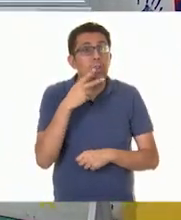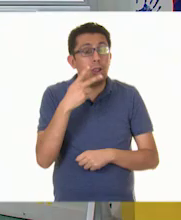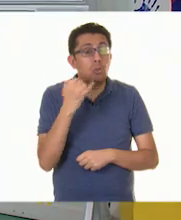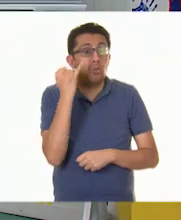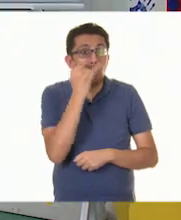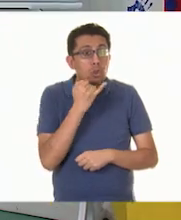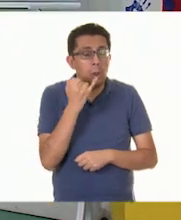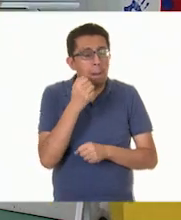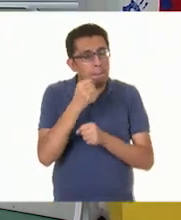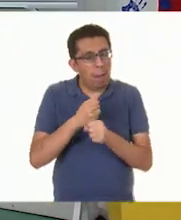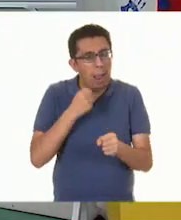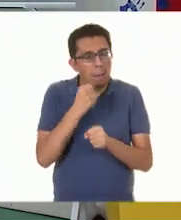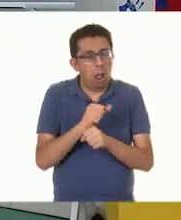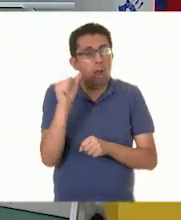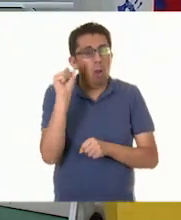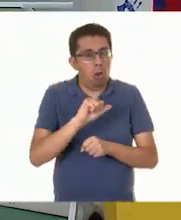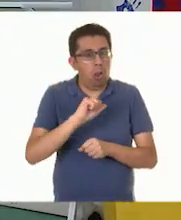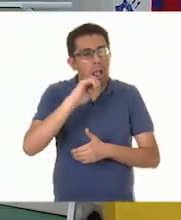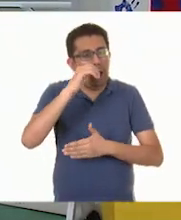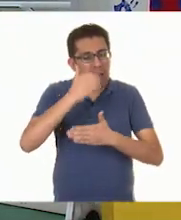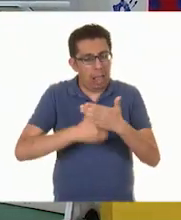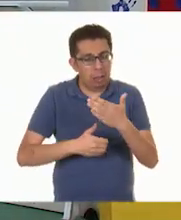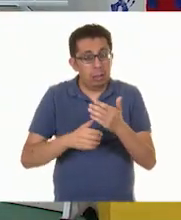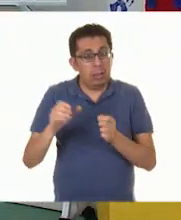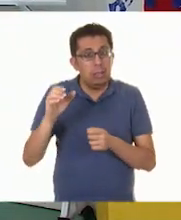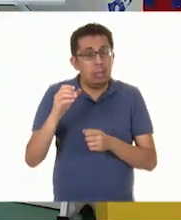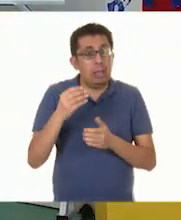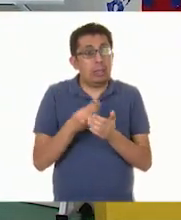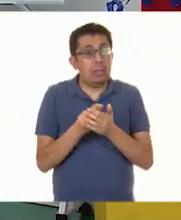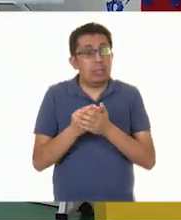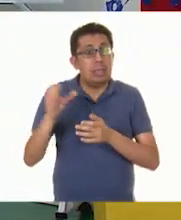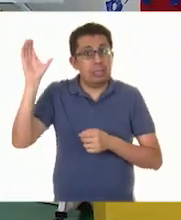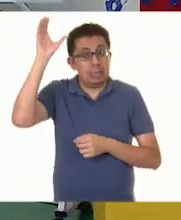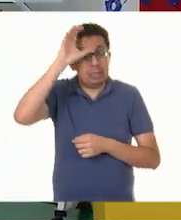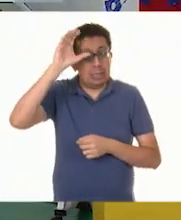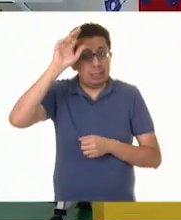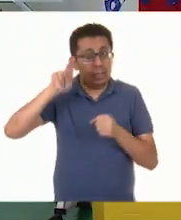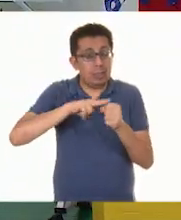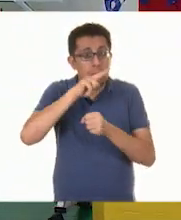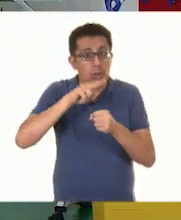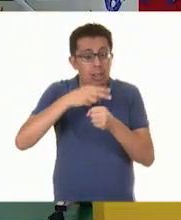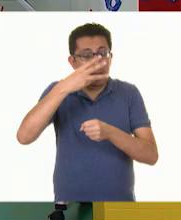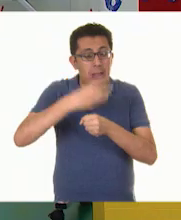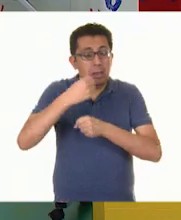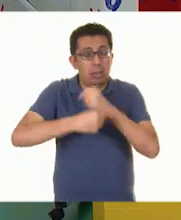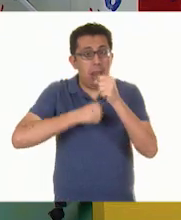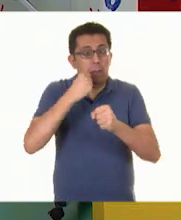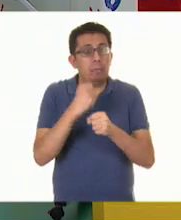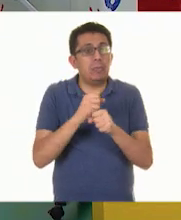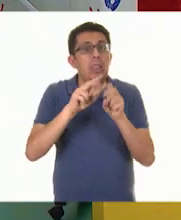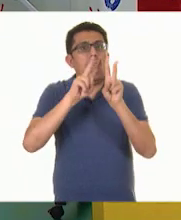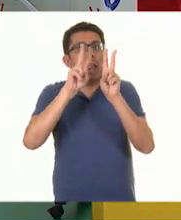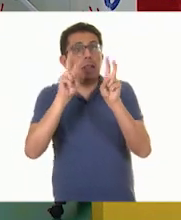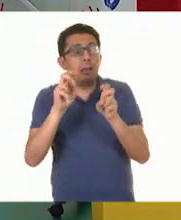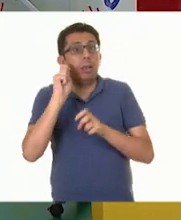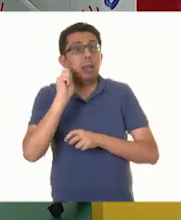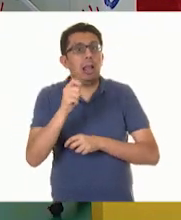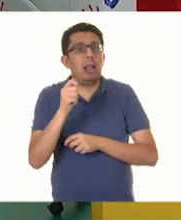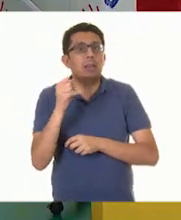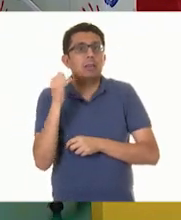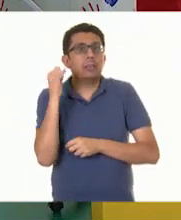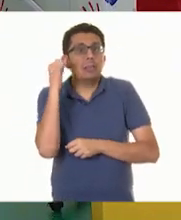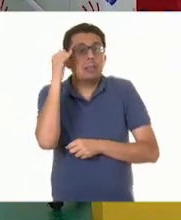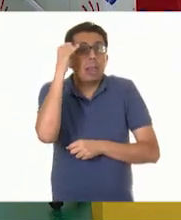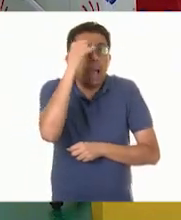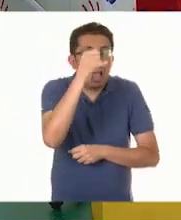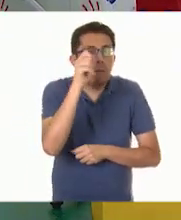practicas. Por hoy hemos terminado con la clase de Ciencias Naturales de tercer grado de primaria. El tema fue tan lejos y